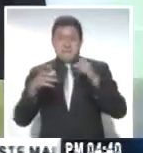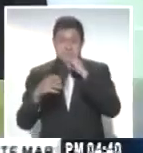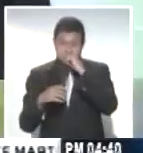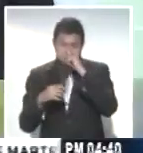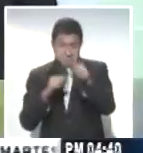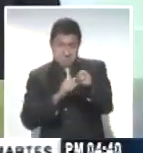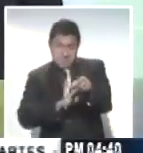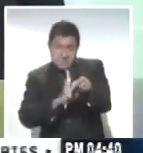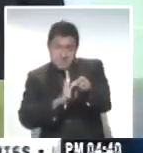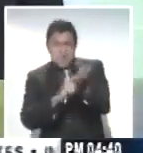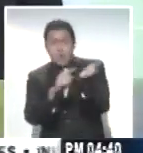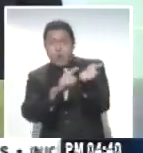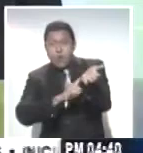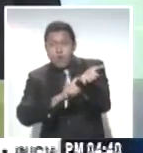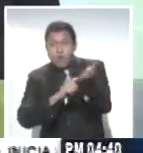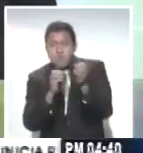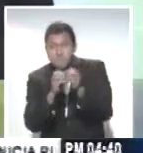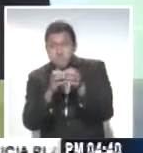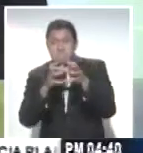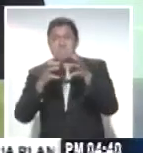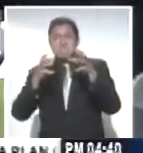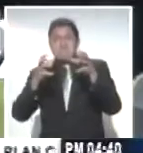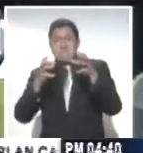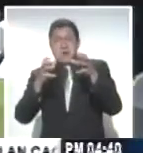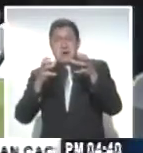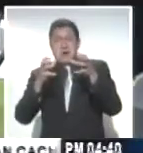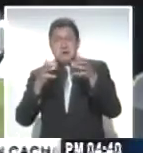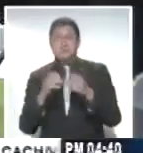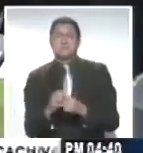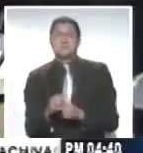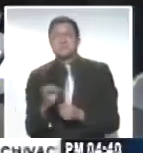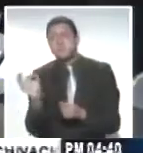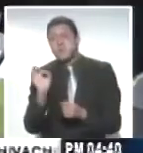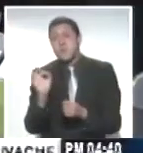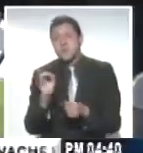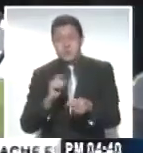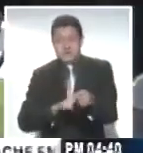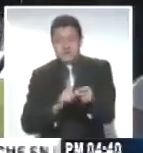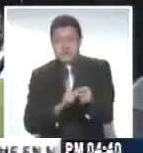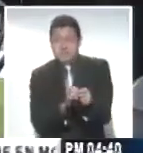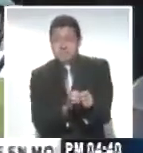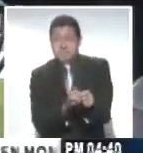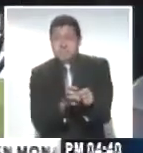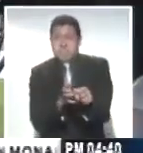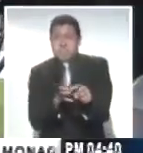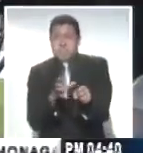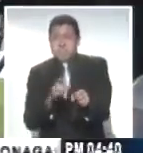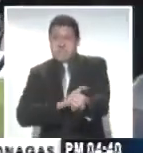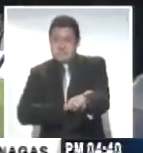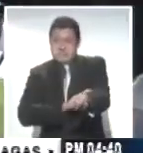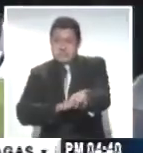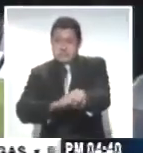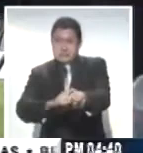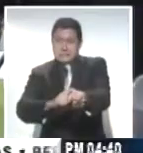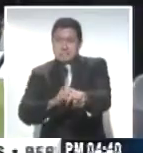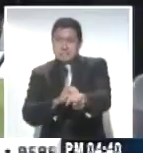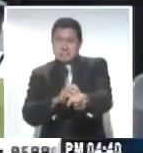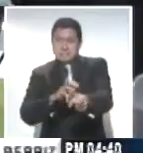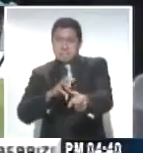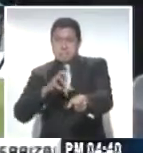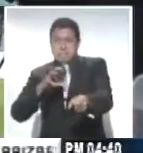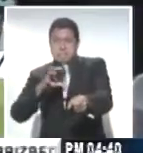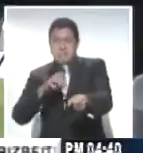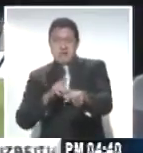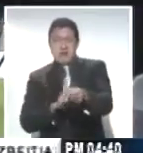haber inflamación en el tendón y va a haber, en el caso de la tendinitis, ¿okay? Simplemente se inflama el tendón y al inflamarse